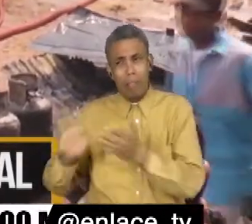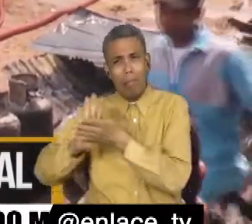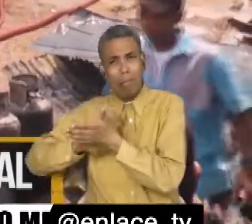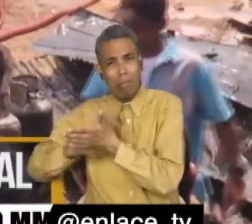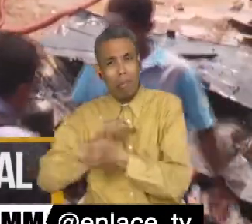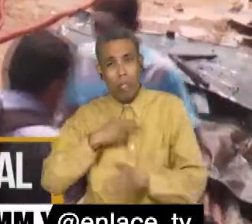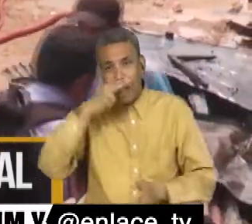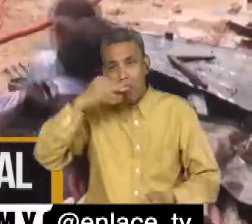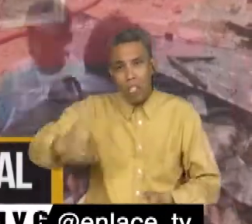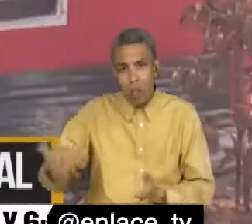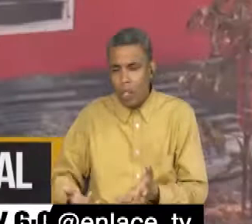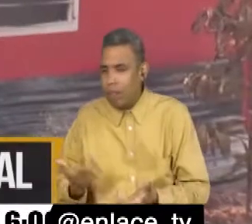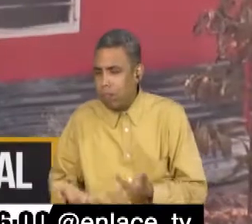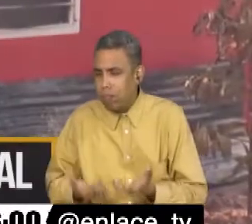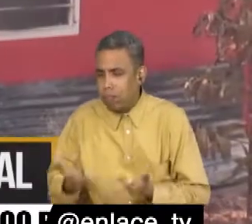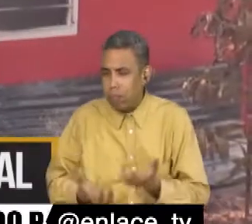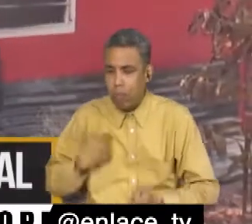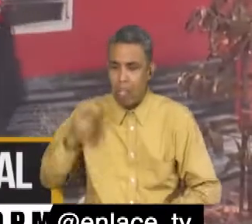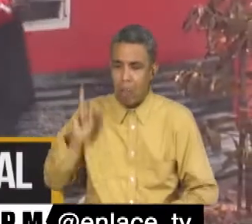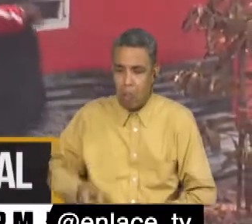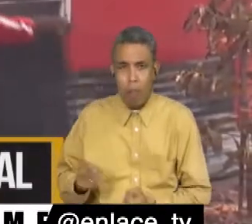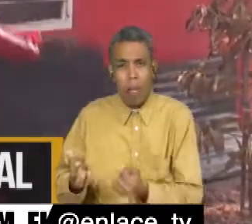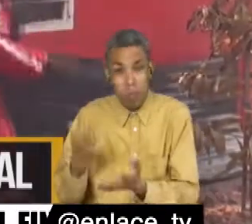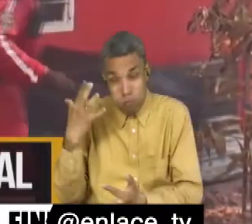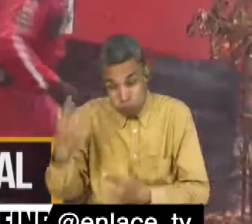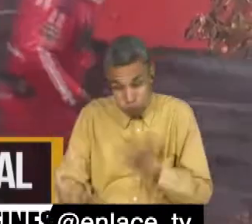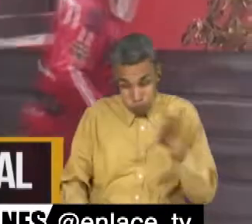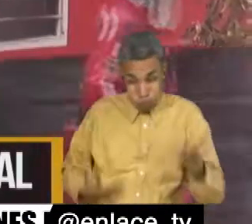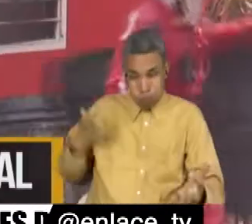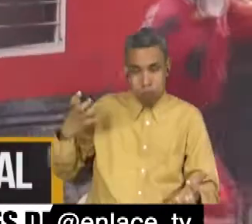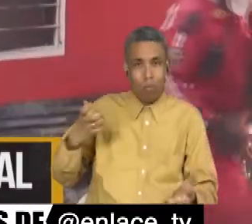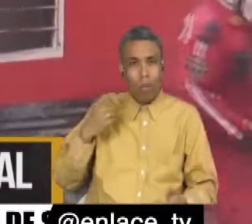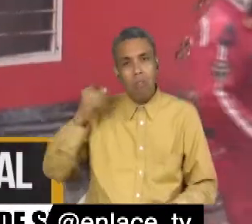pudo generar el posible incendio.